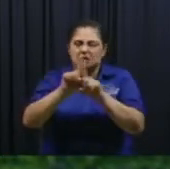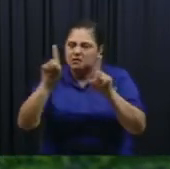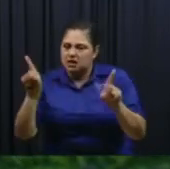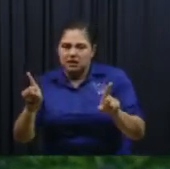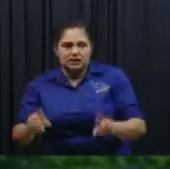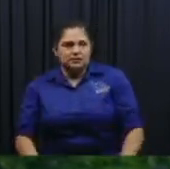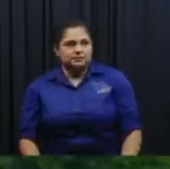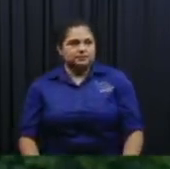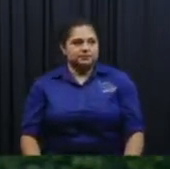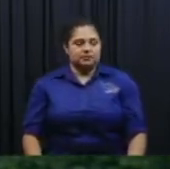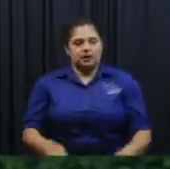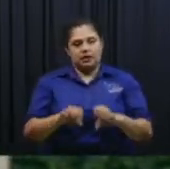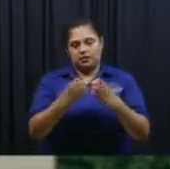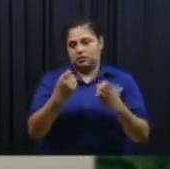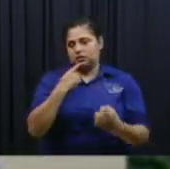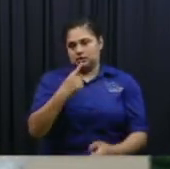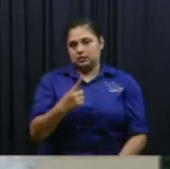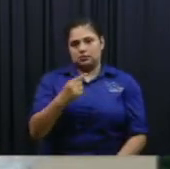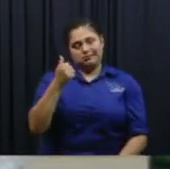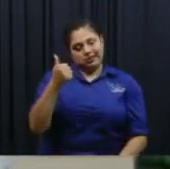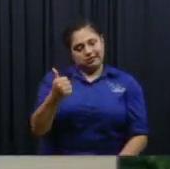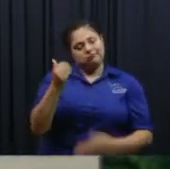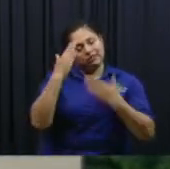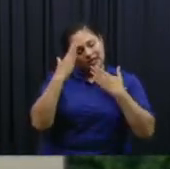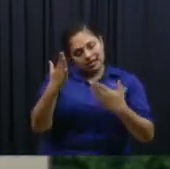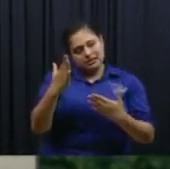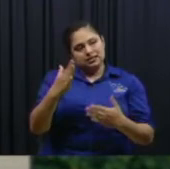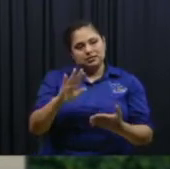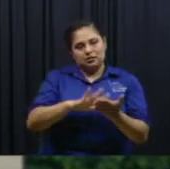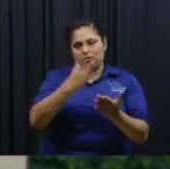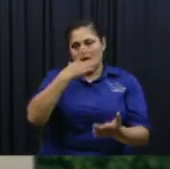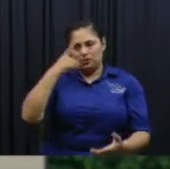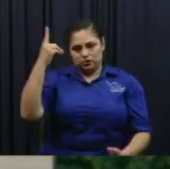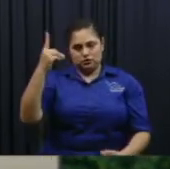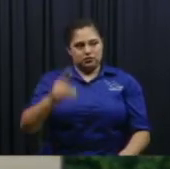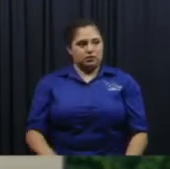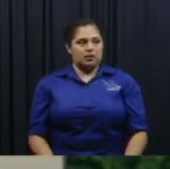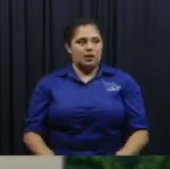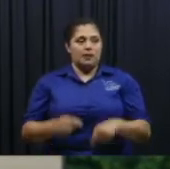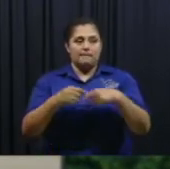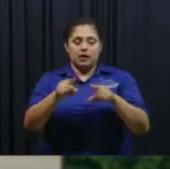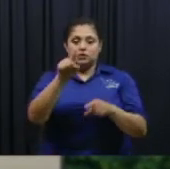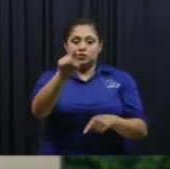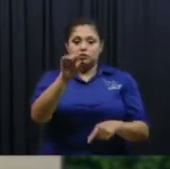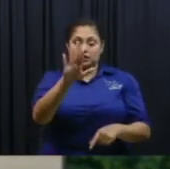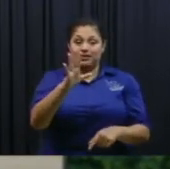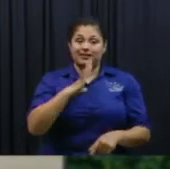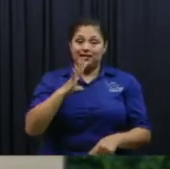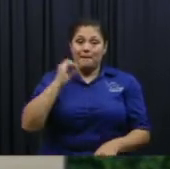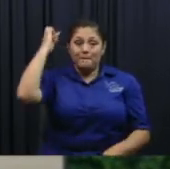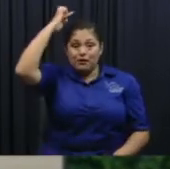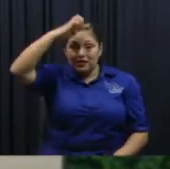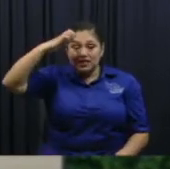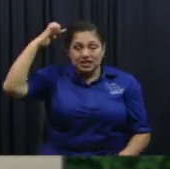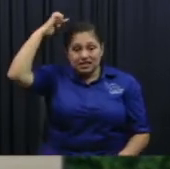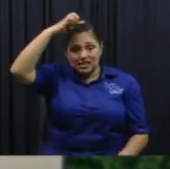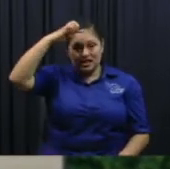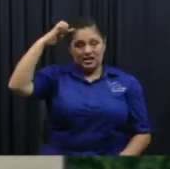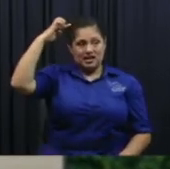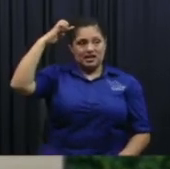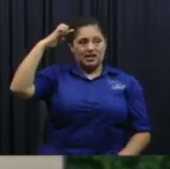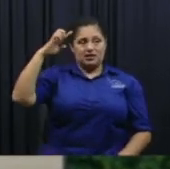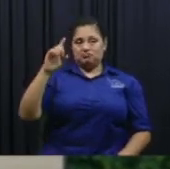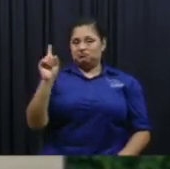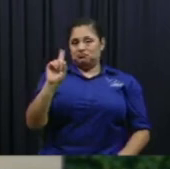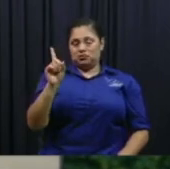Y entonces uno dice Bueno Gloria a Dios gracias Papito pero si usted tiene una profecía así No tampoco